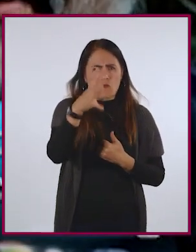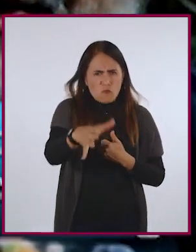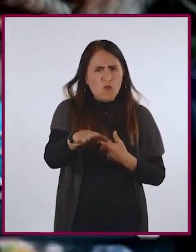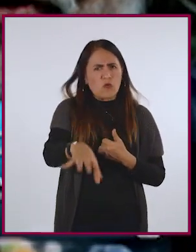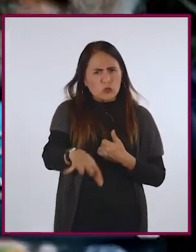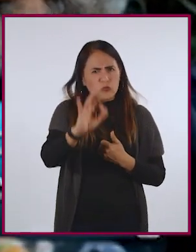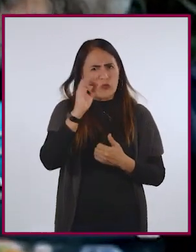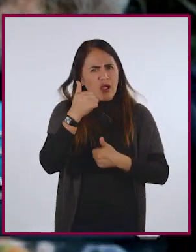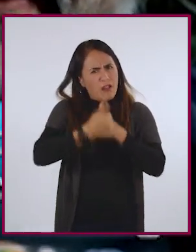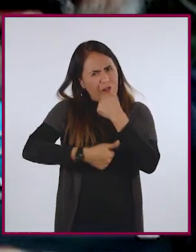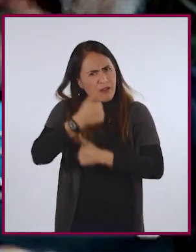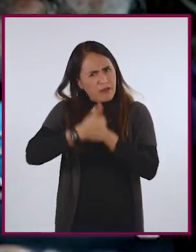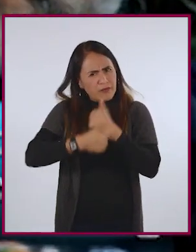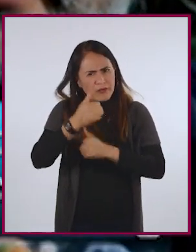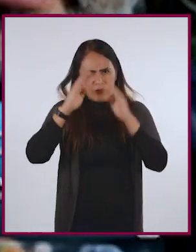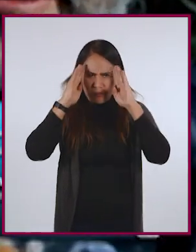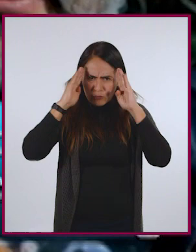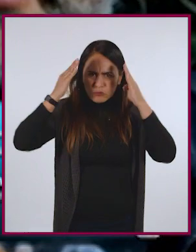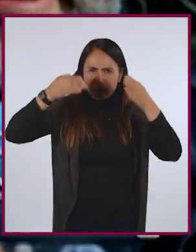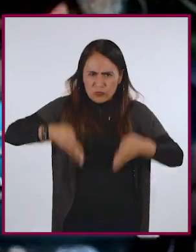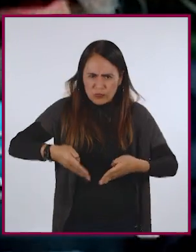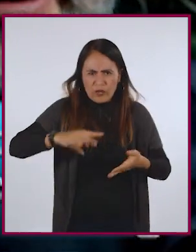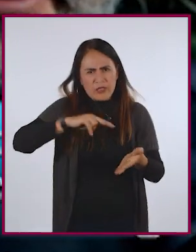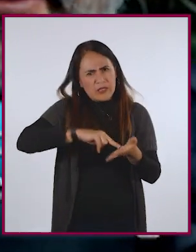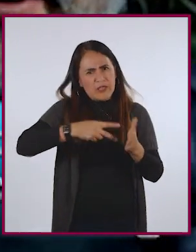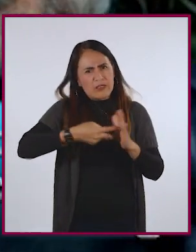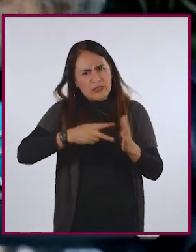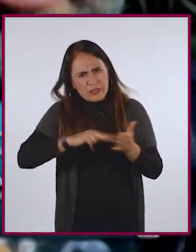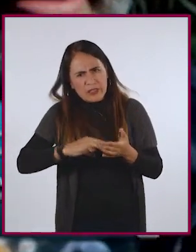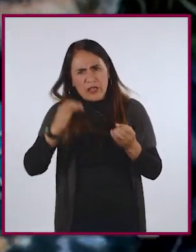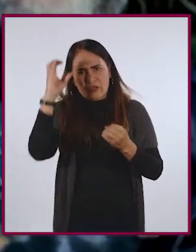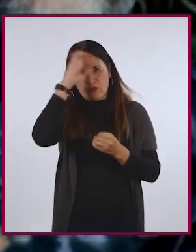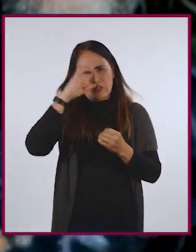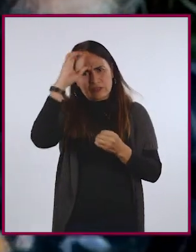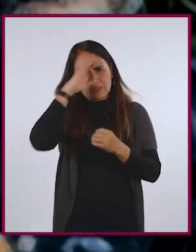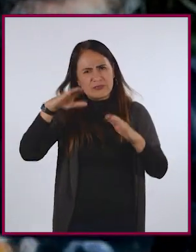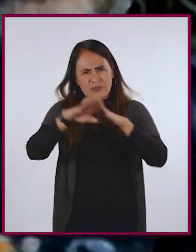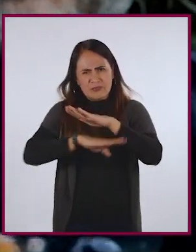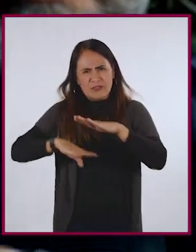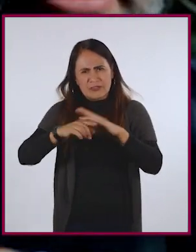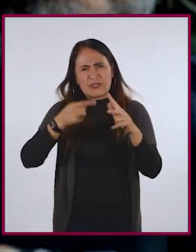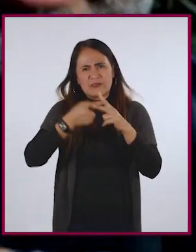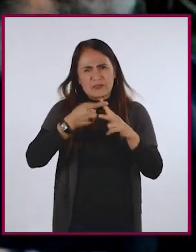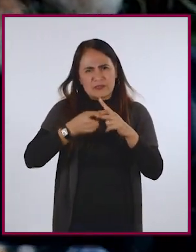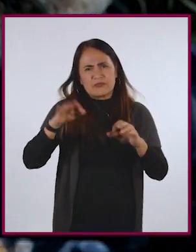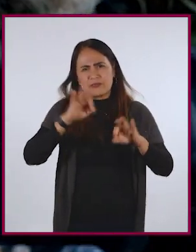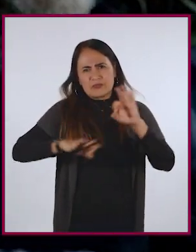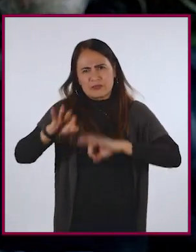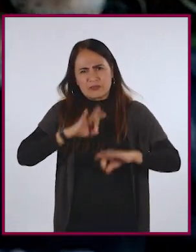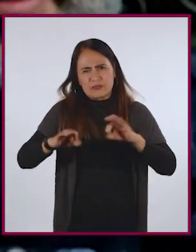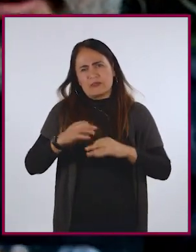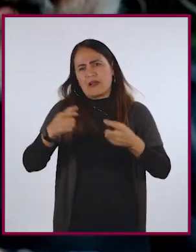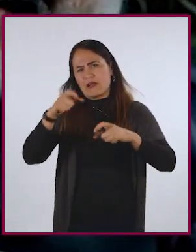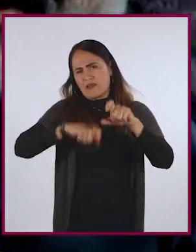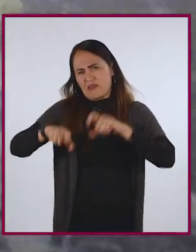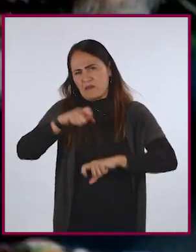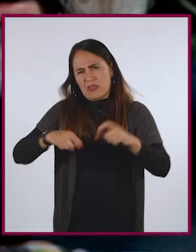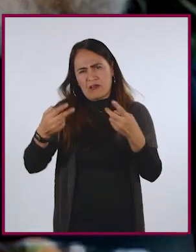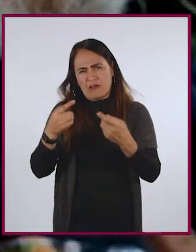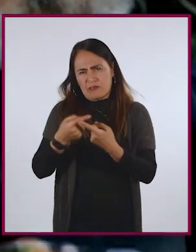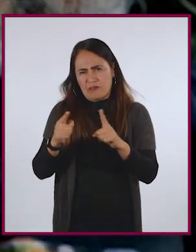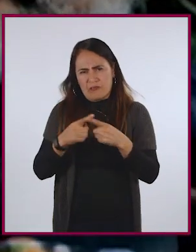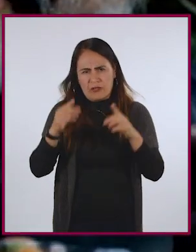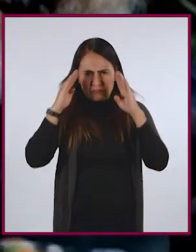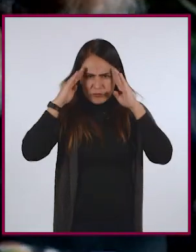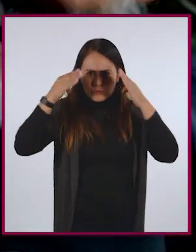apuesta y un buen proyecto de vida dedicarse a la ingeniería y a las ciencias básicas, física, matemáticas, química, etc.